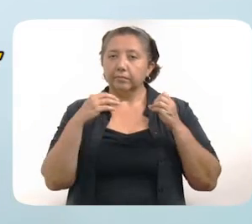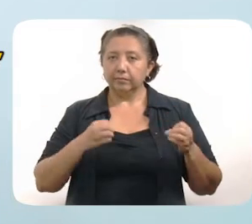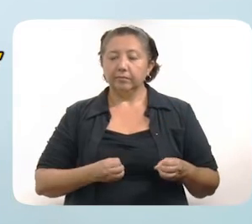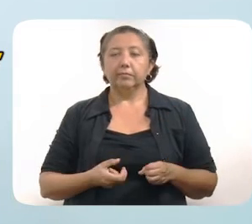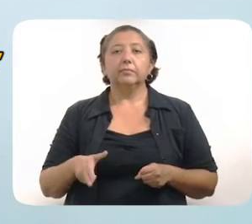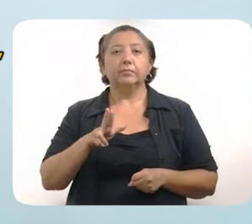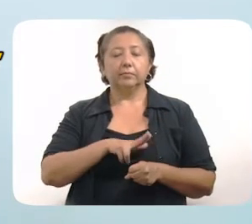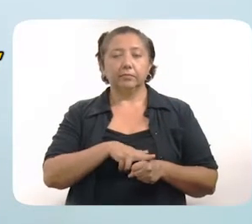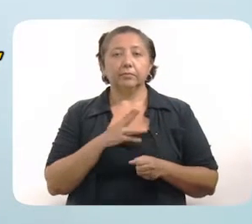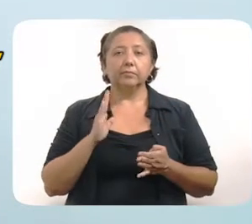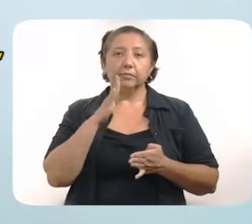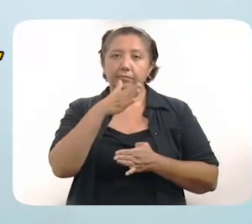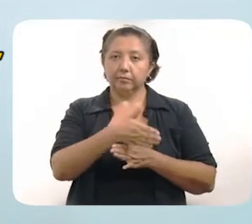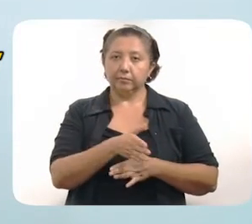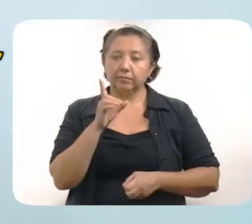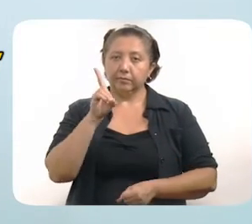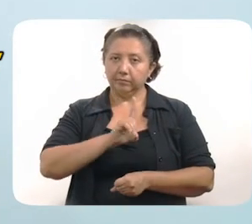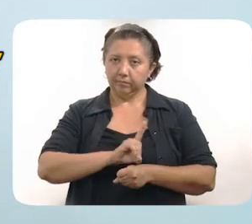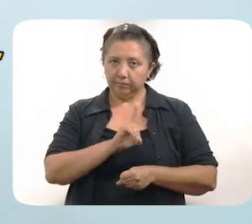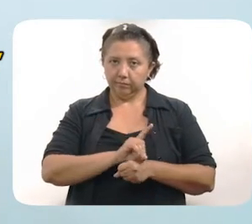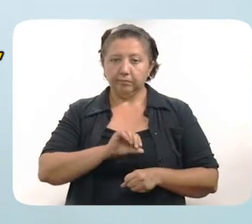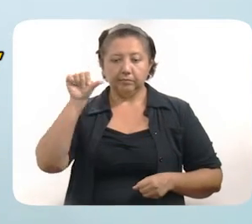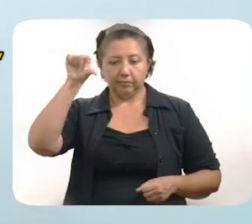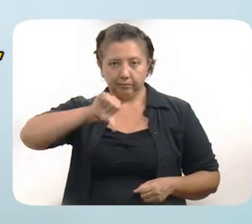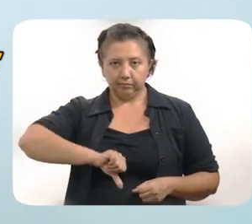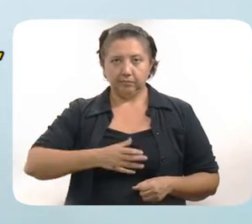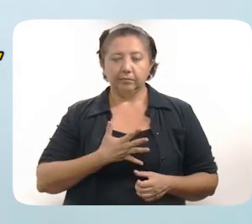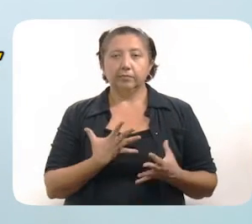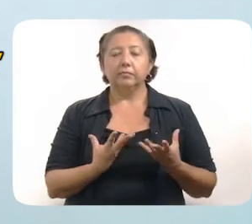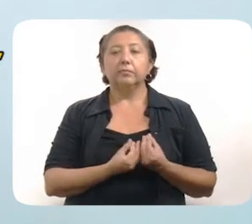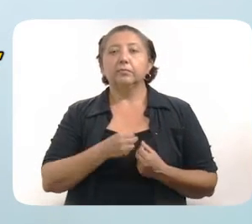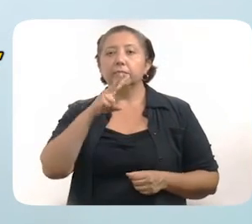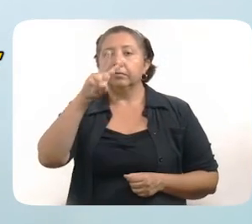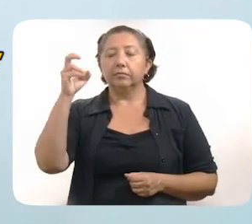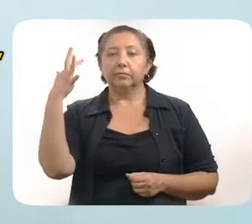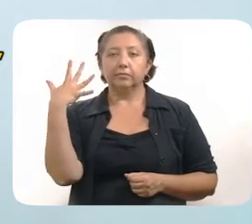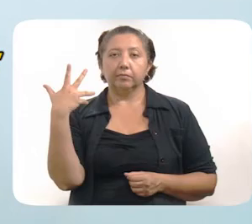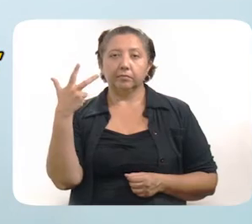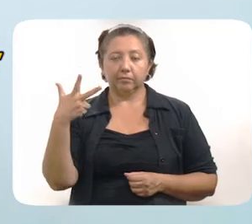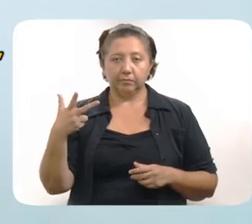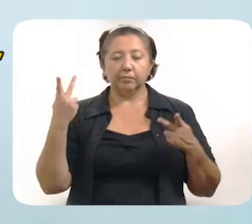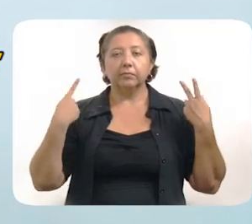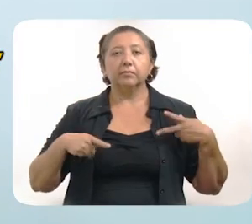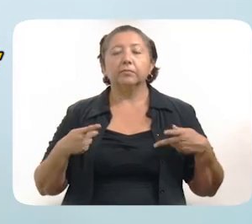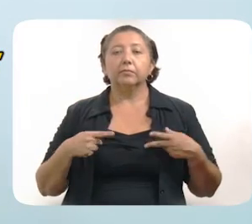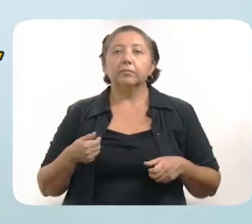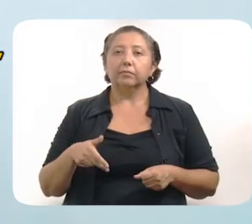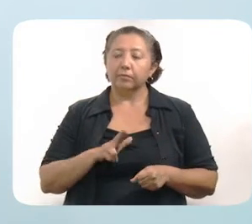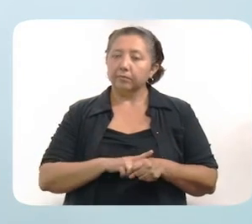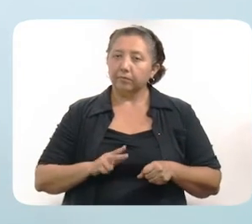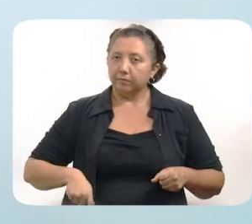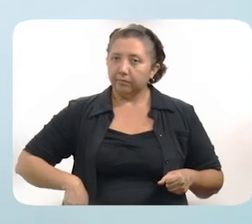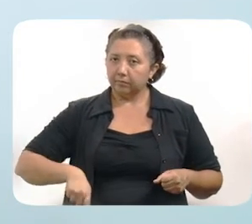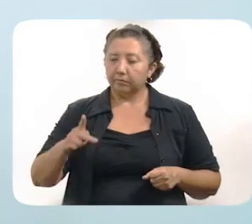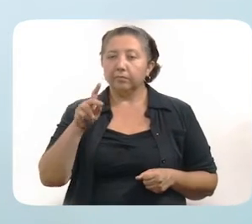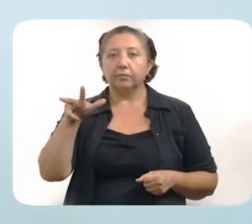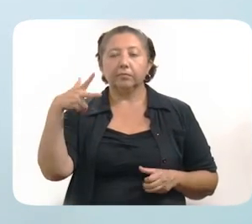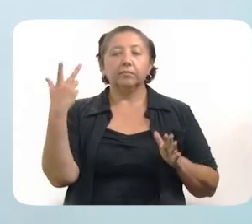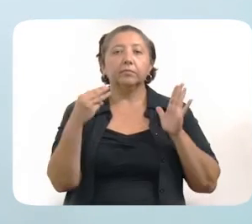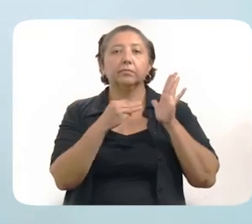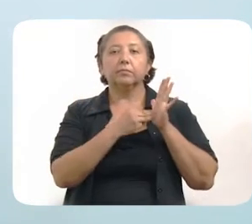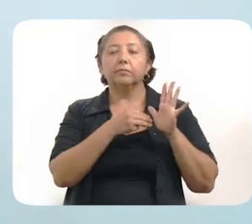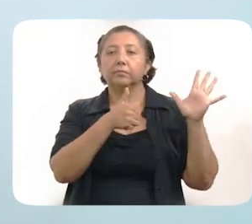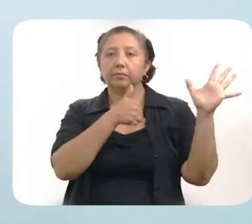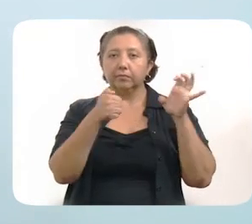ocupación hospitalario y los ingresos diarios el día de hoy tenemos 258 pacientes en hospitales públicos 13 mil